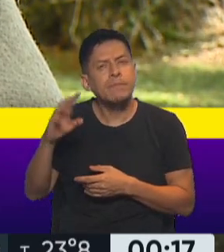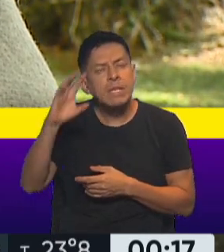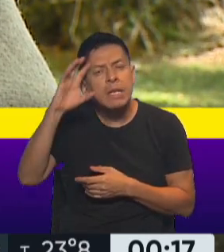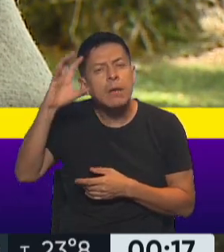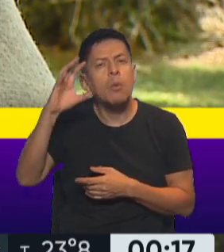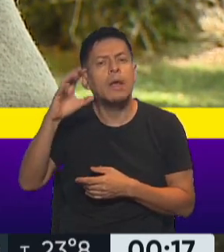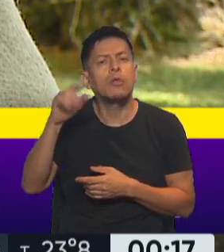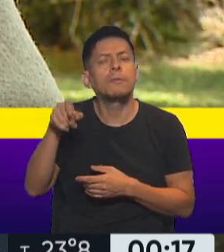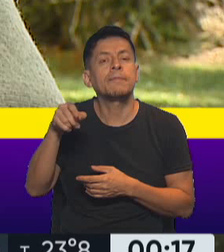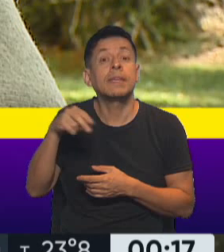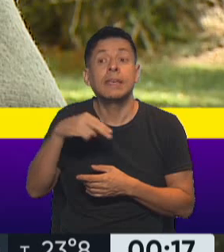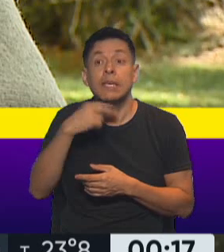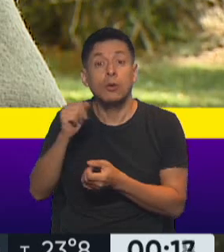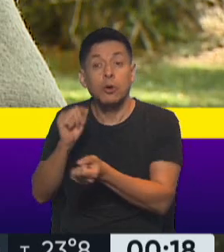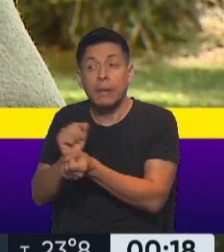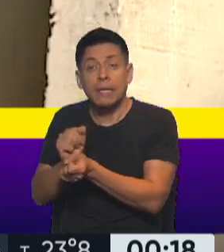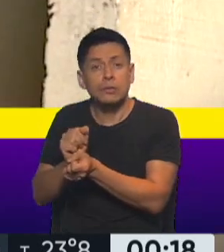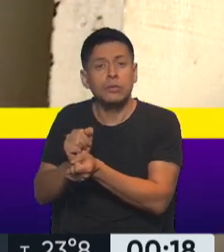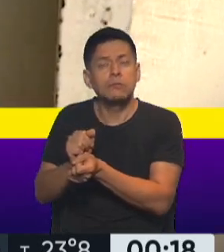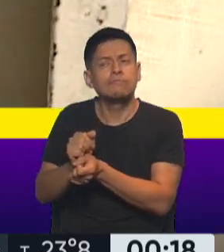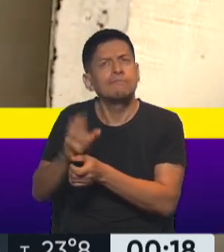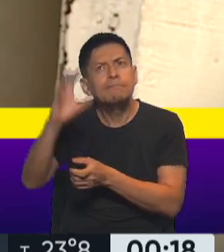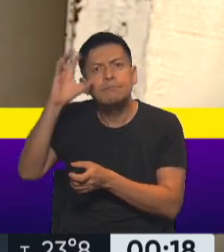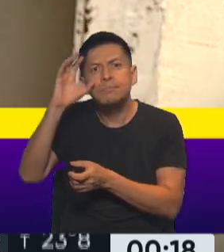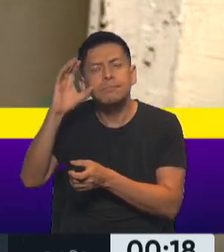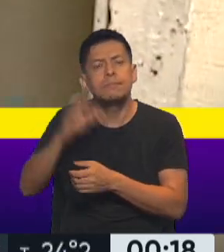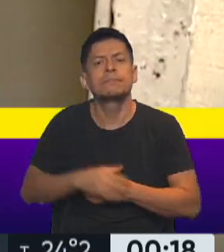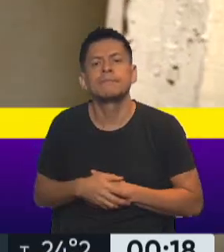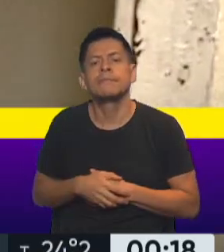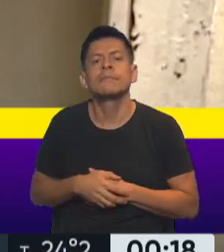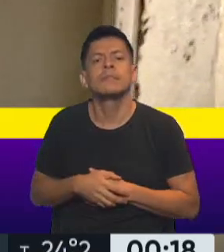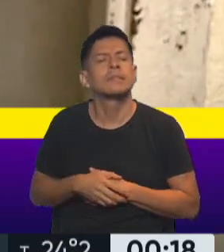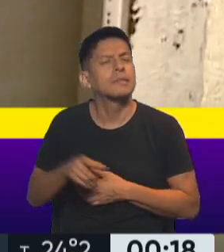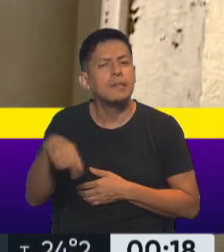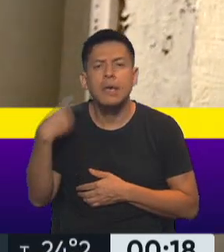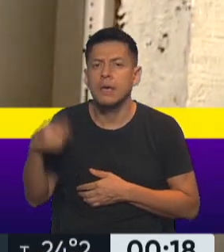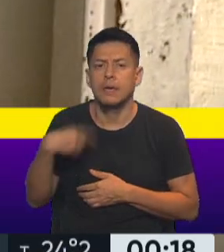del hijo preso, la hija presa, en constante